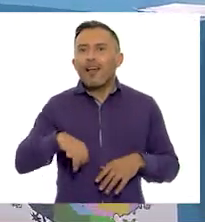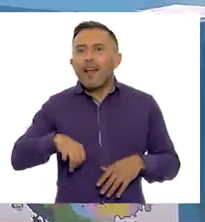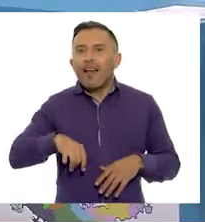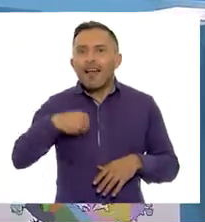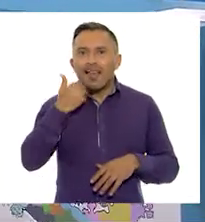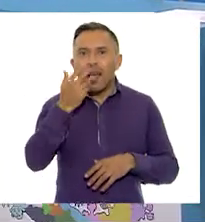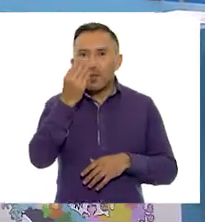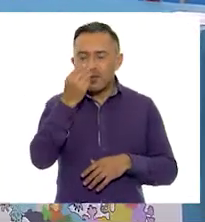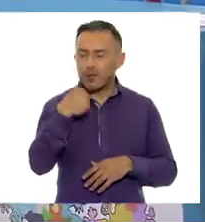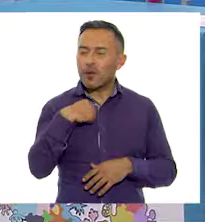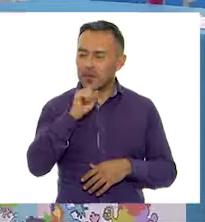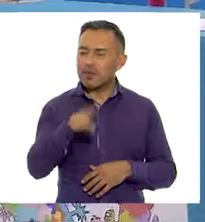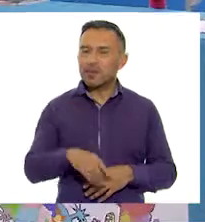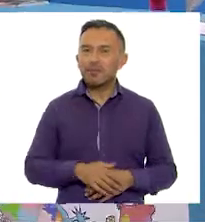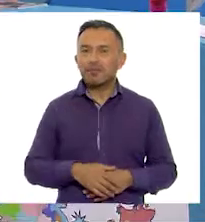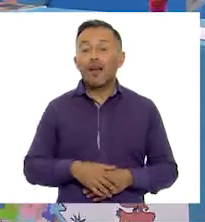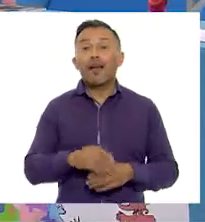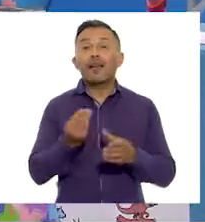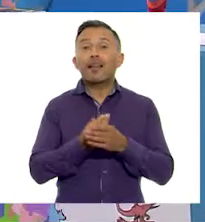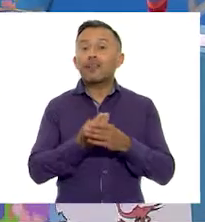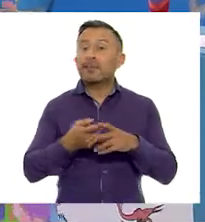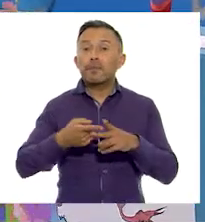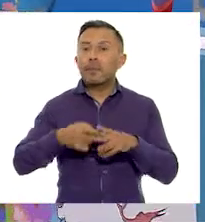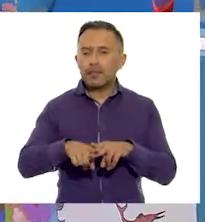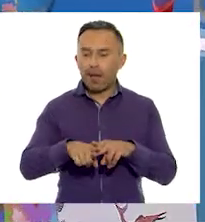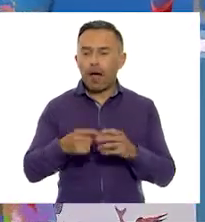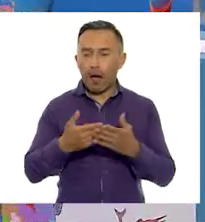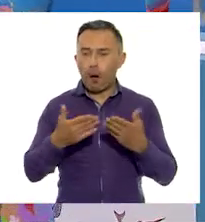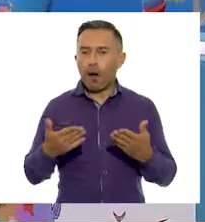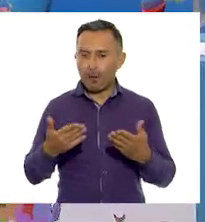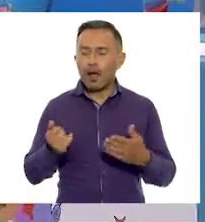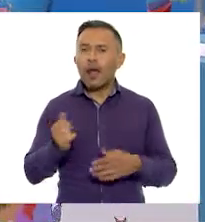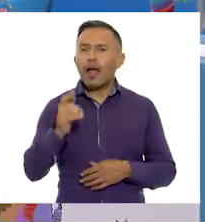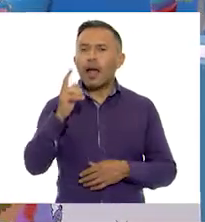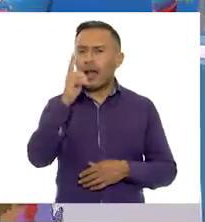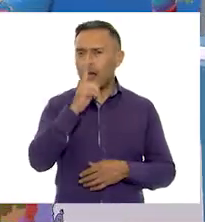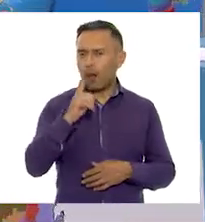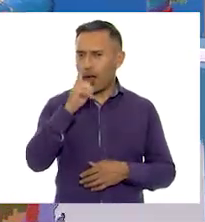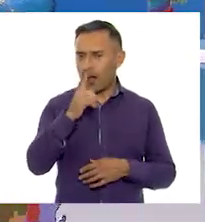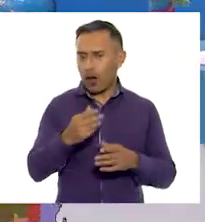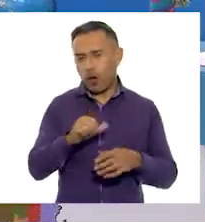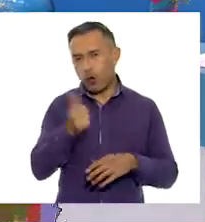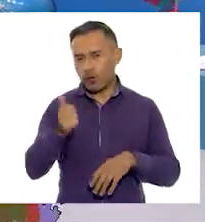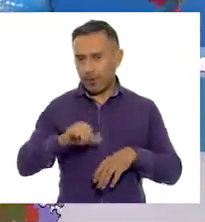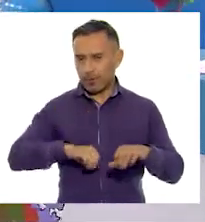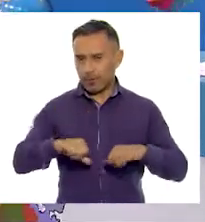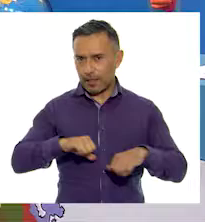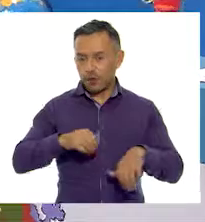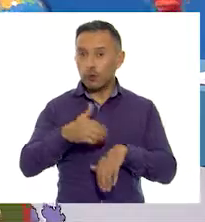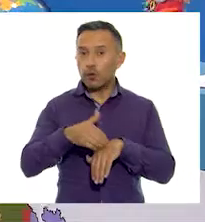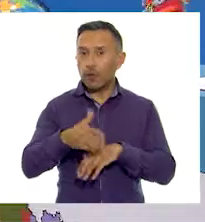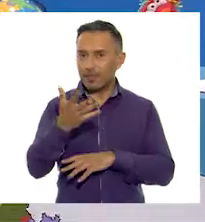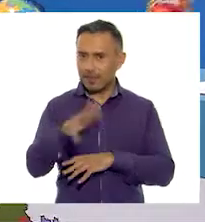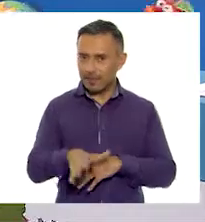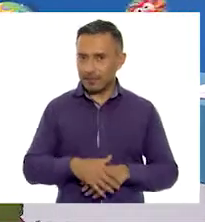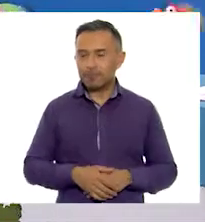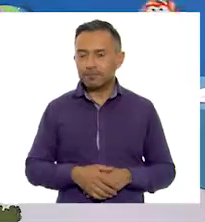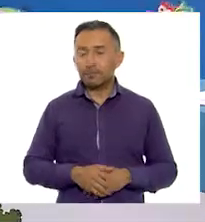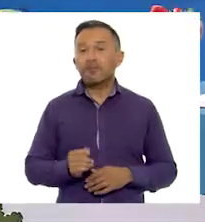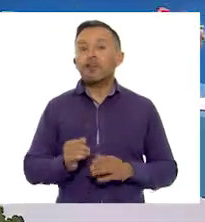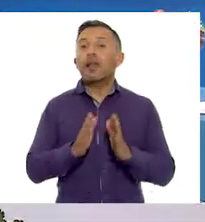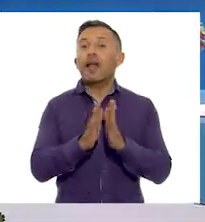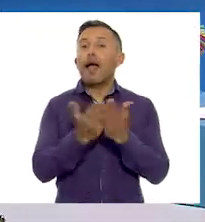clase iniciaremos el trabajo con una nueva práctica social del lenguaje, la número 10, escribir artículos de